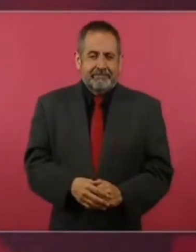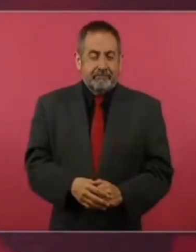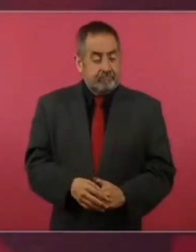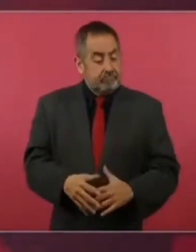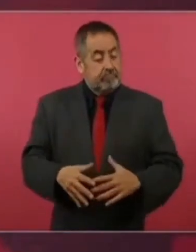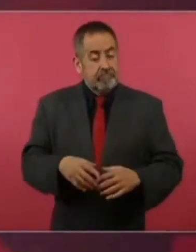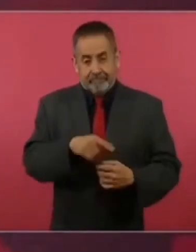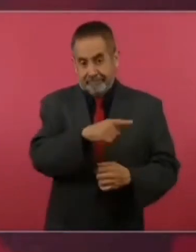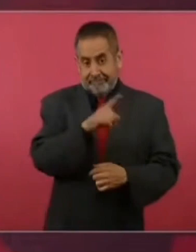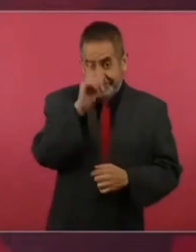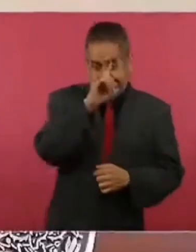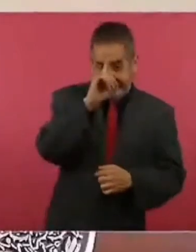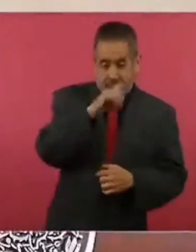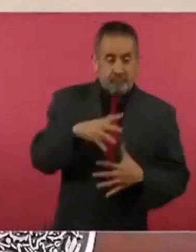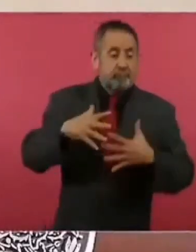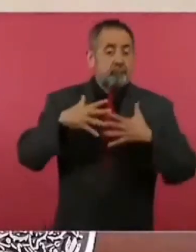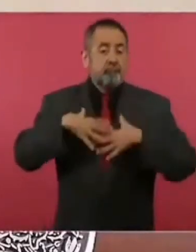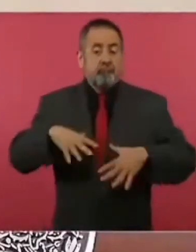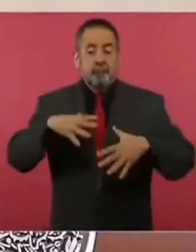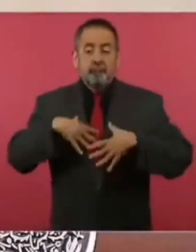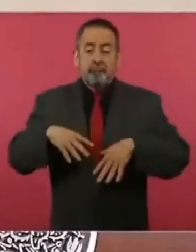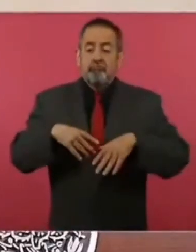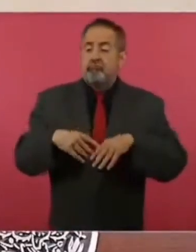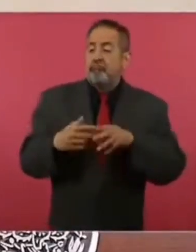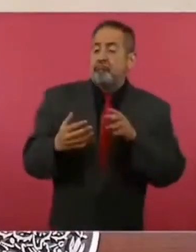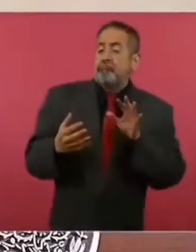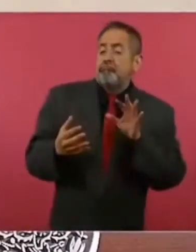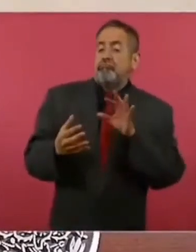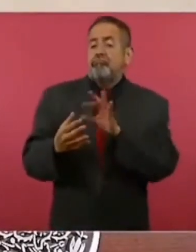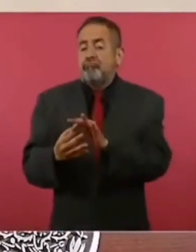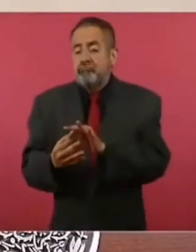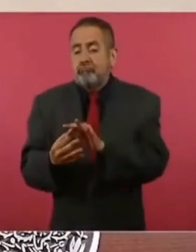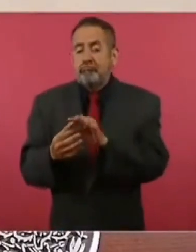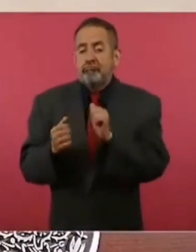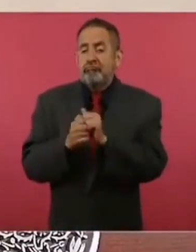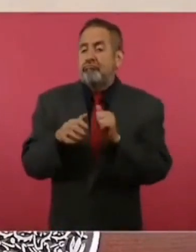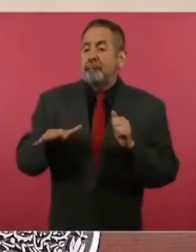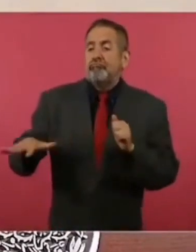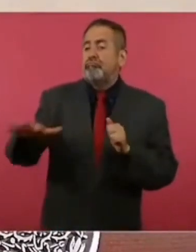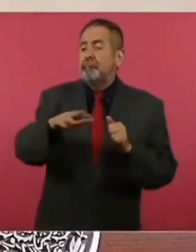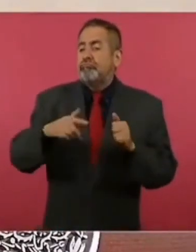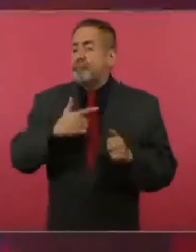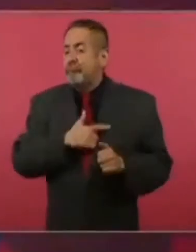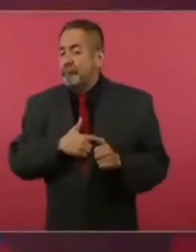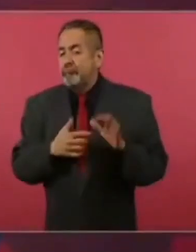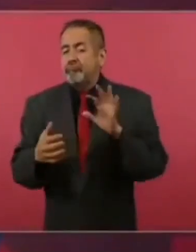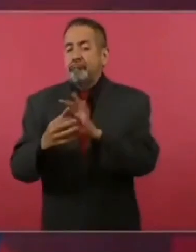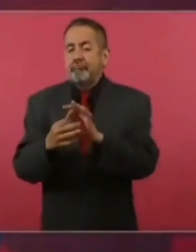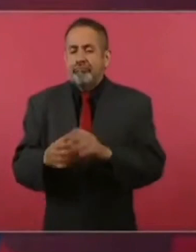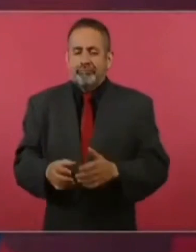Vístete de acuerdo a lo que le gusta a la gente.